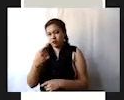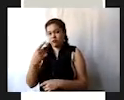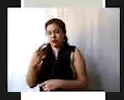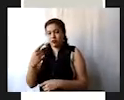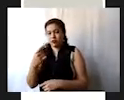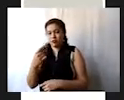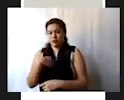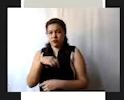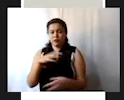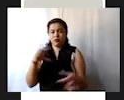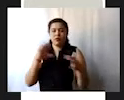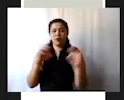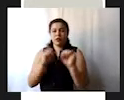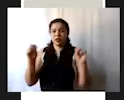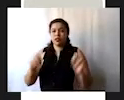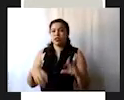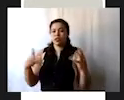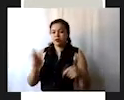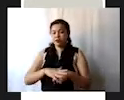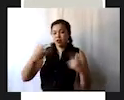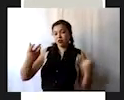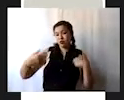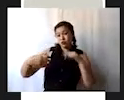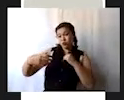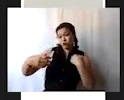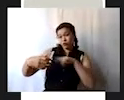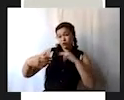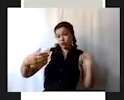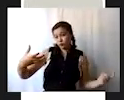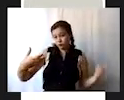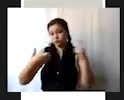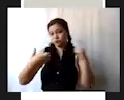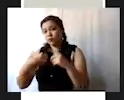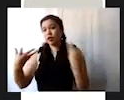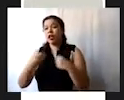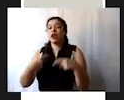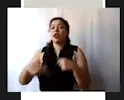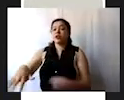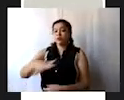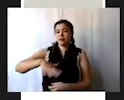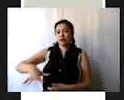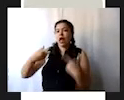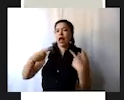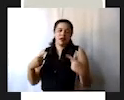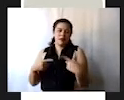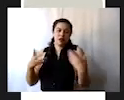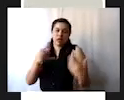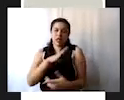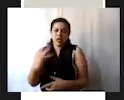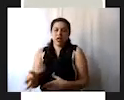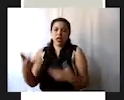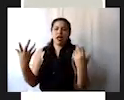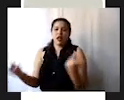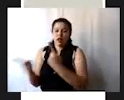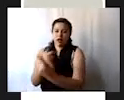parte de un sistema más grande y haciendo, por supuesto, a la ciudadanía o a las personas con las que se interactúa en